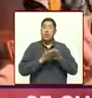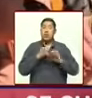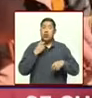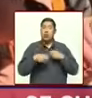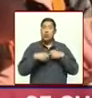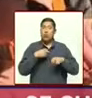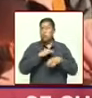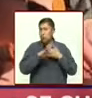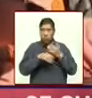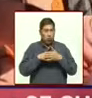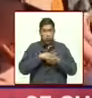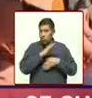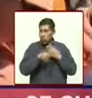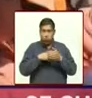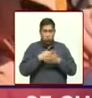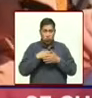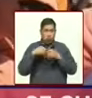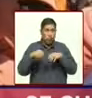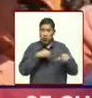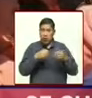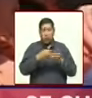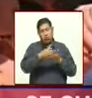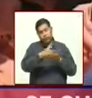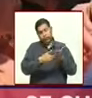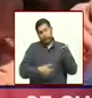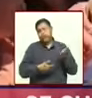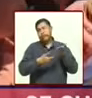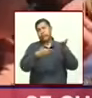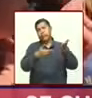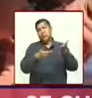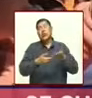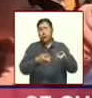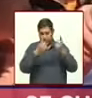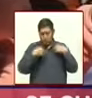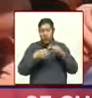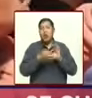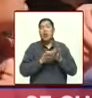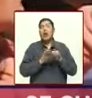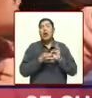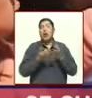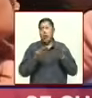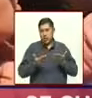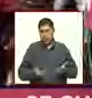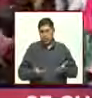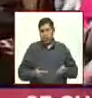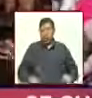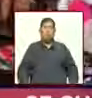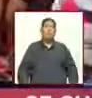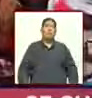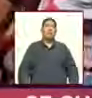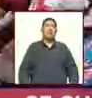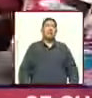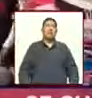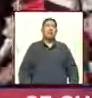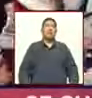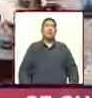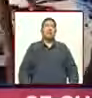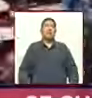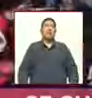los problemas y todos los pliegos petitorios que nosotros le hemos entregado, que venga y solucione aquí a cara al pueblo.